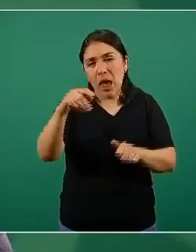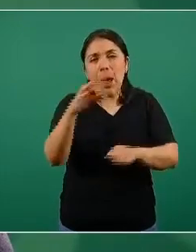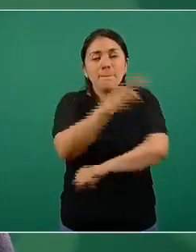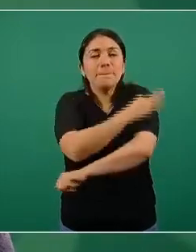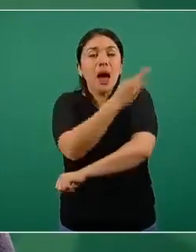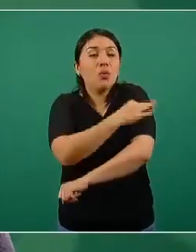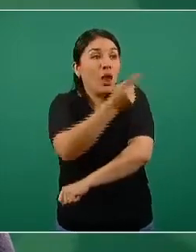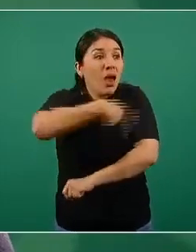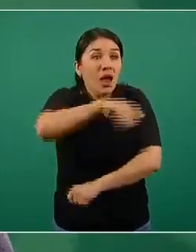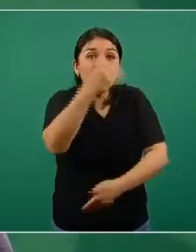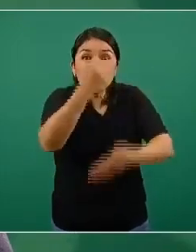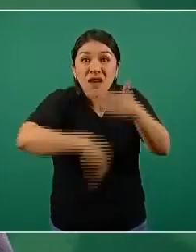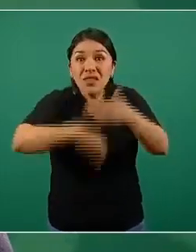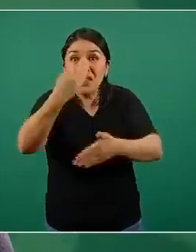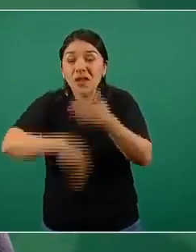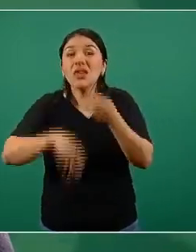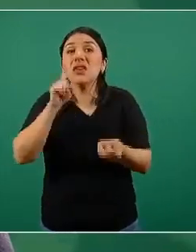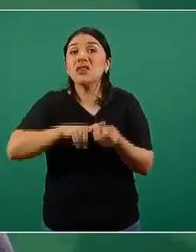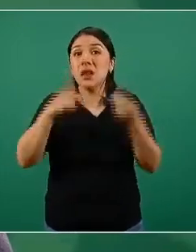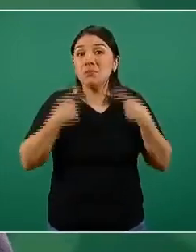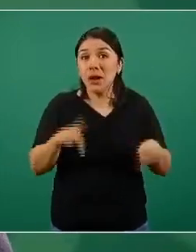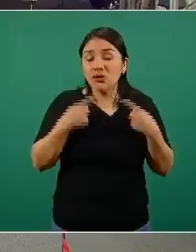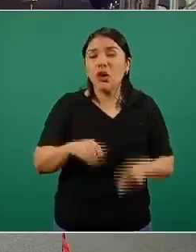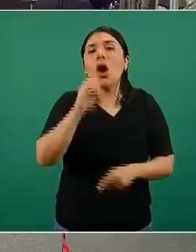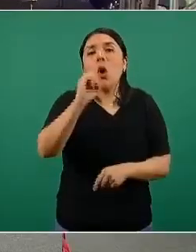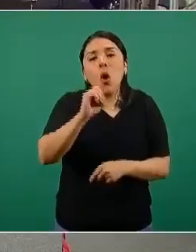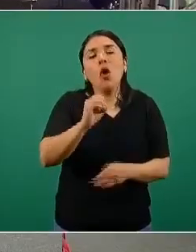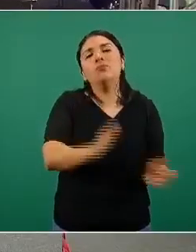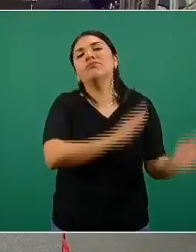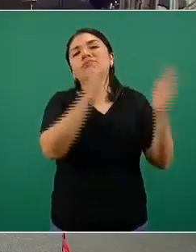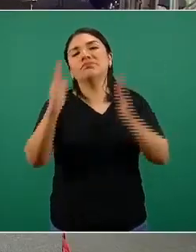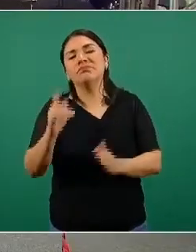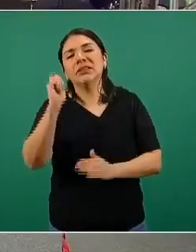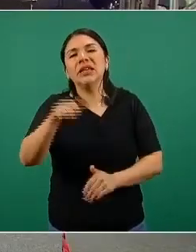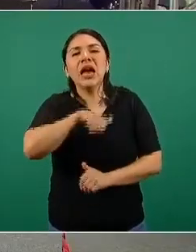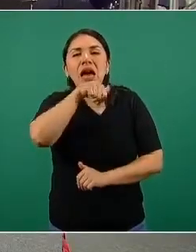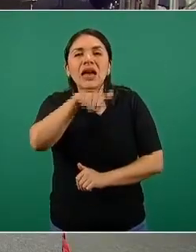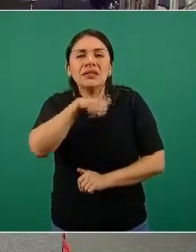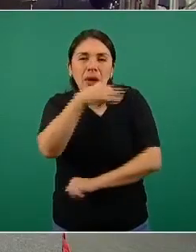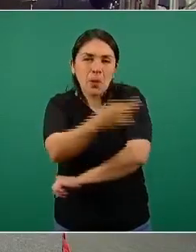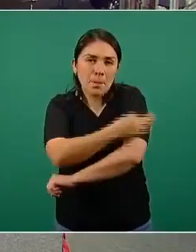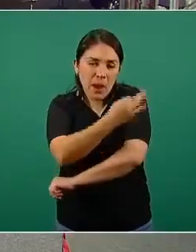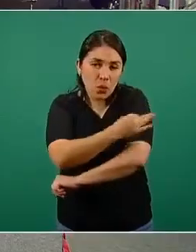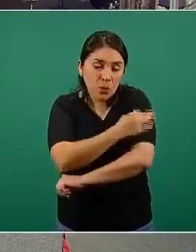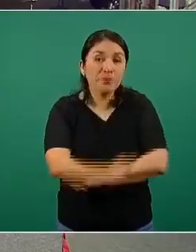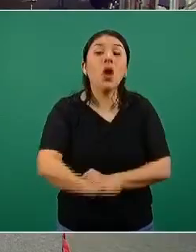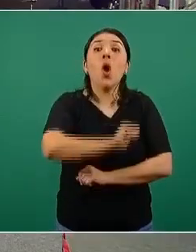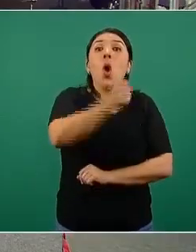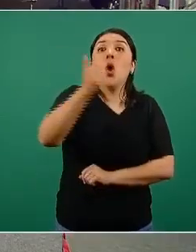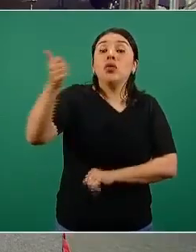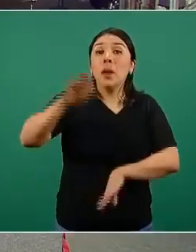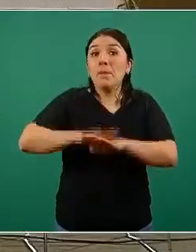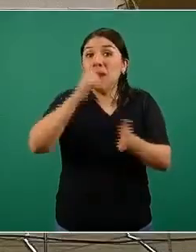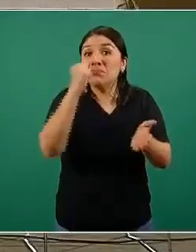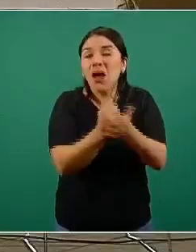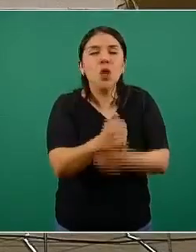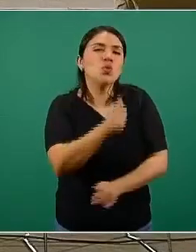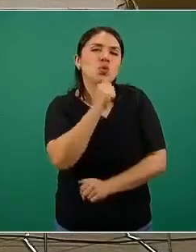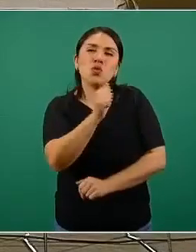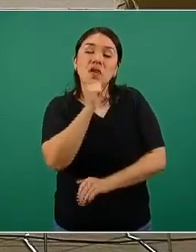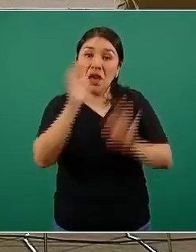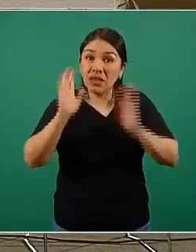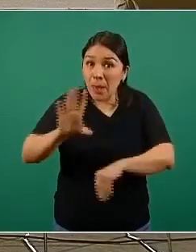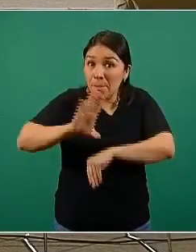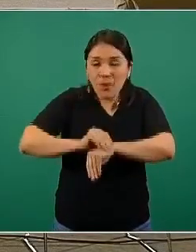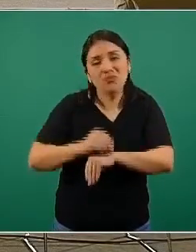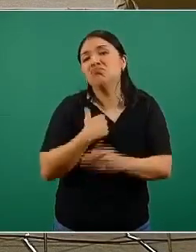que falta o hacia la siguiente etapa que son los adultos mayores. De las otras todavía no están confirmadas, estamos